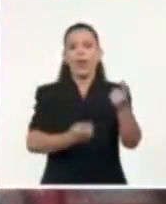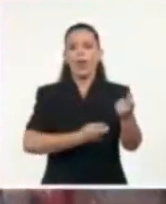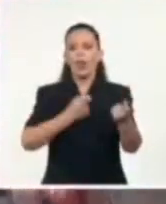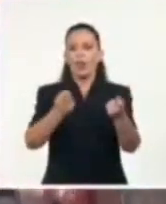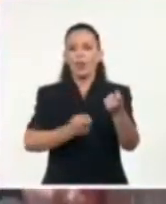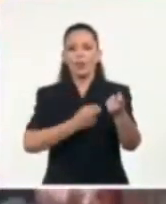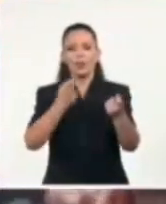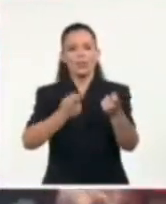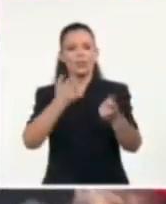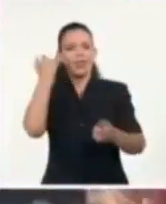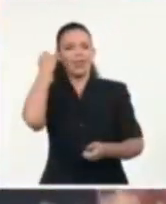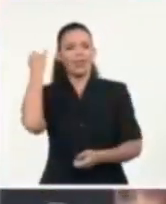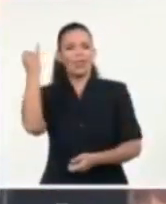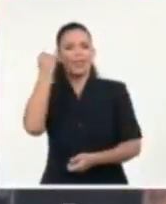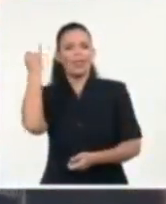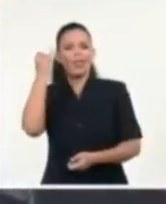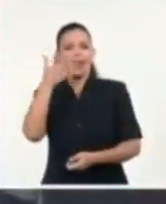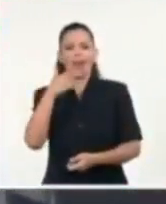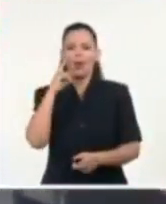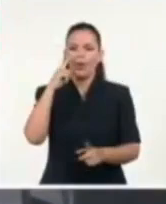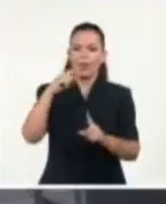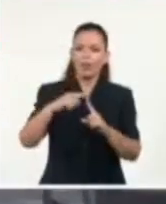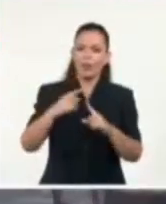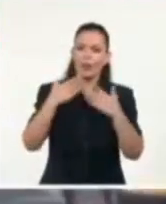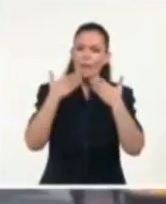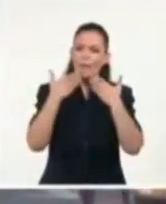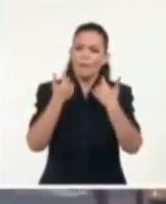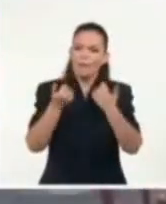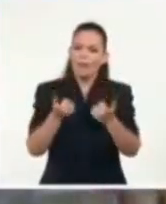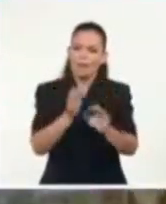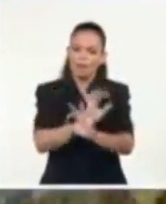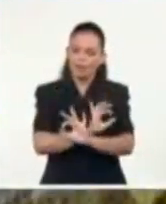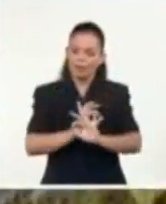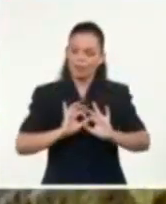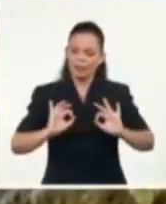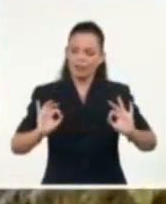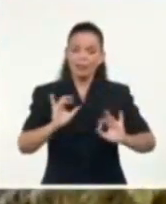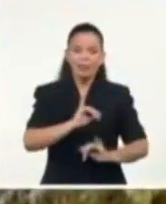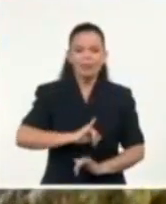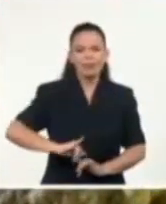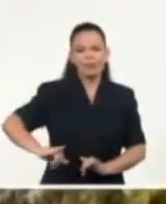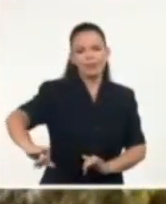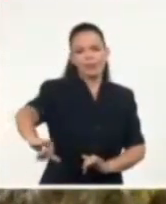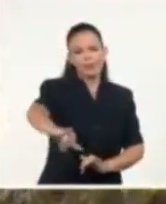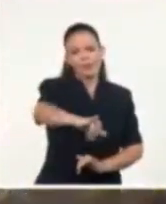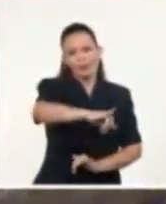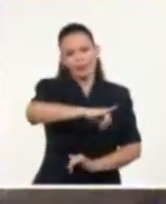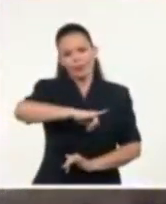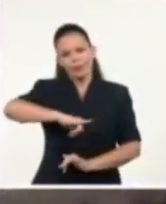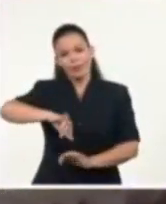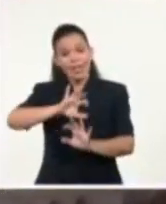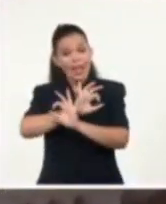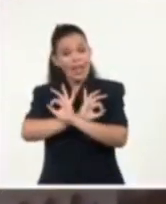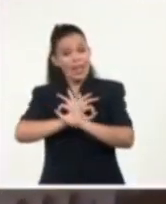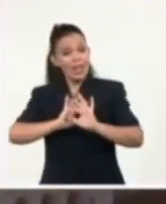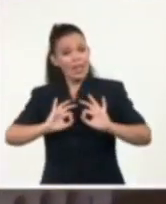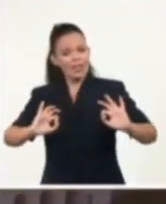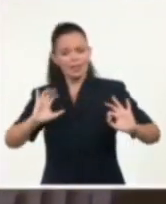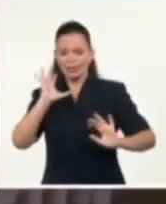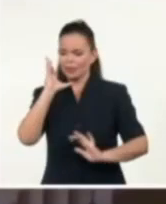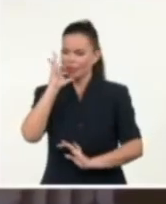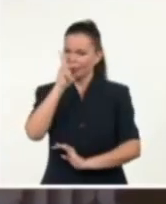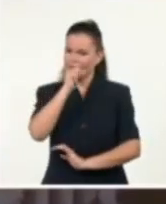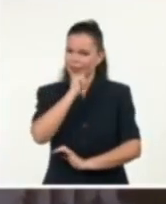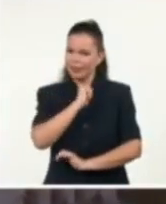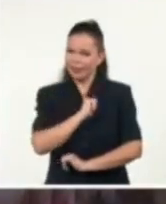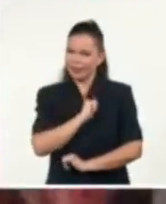con bienestar para todos sus habitantes. Limpia, disciplinada, ordenada y hermosa. Un propósito